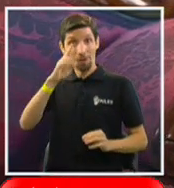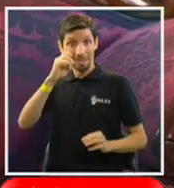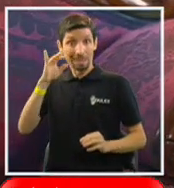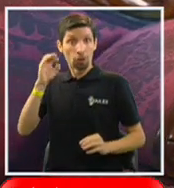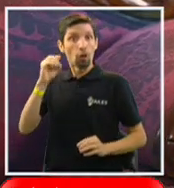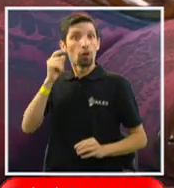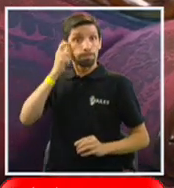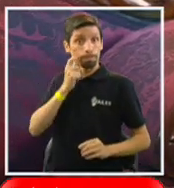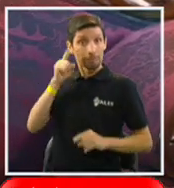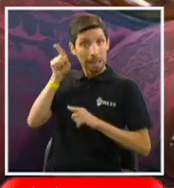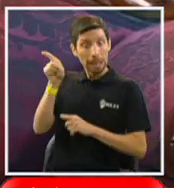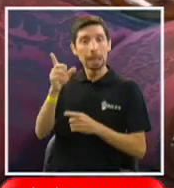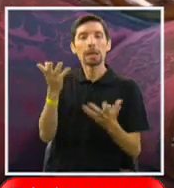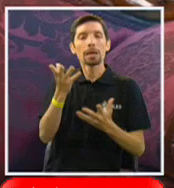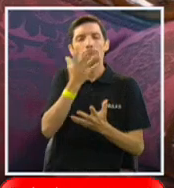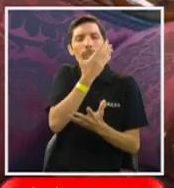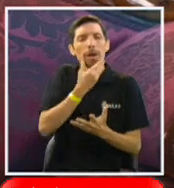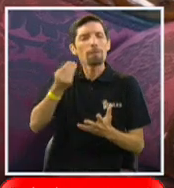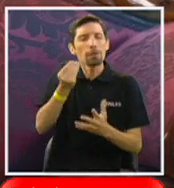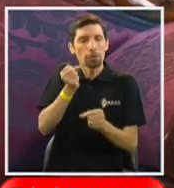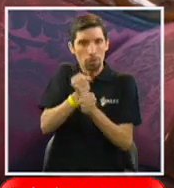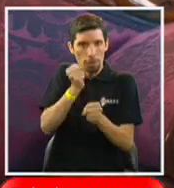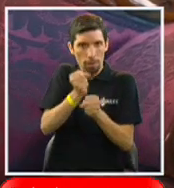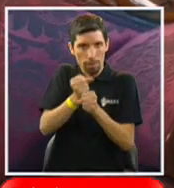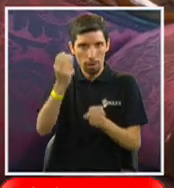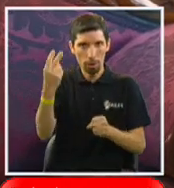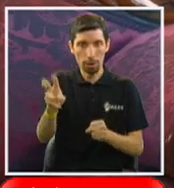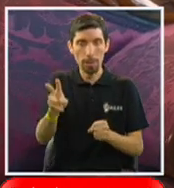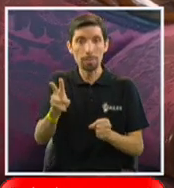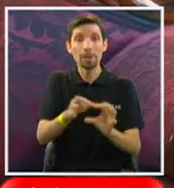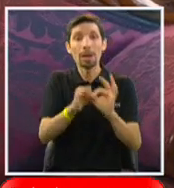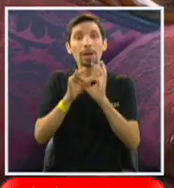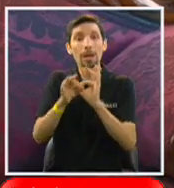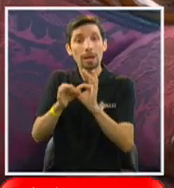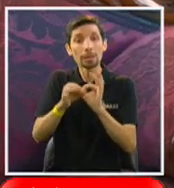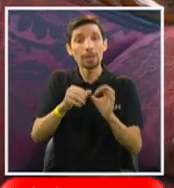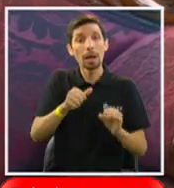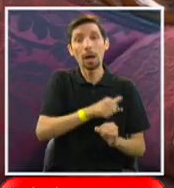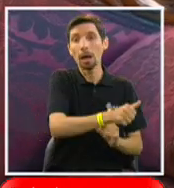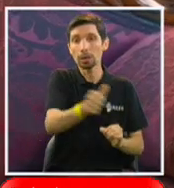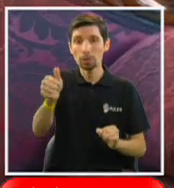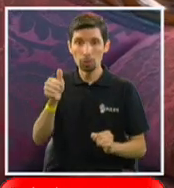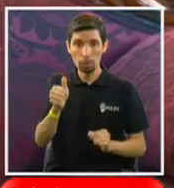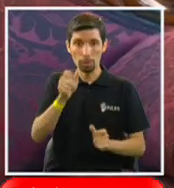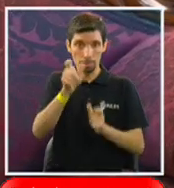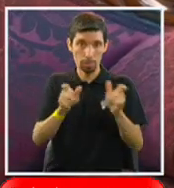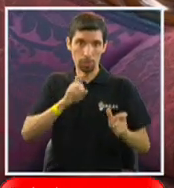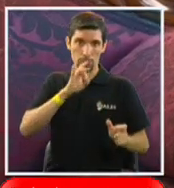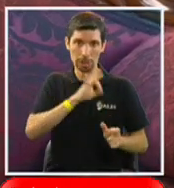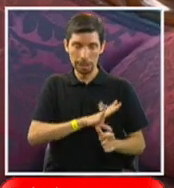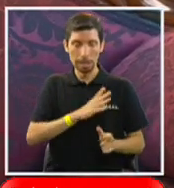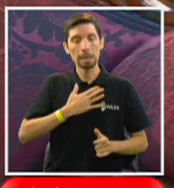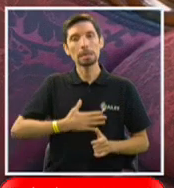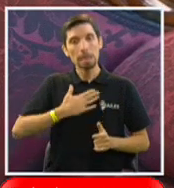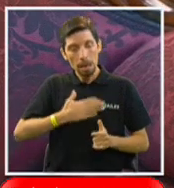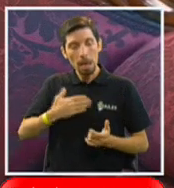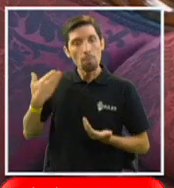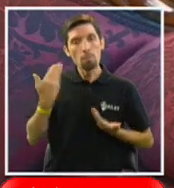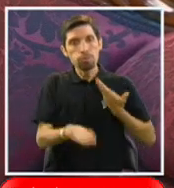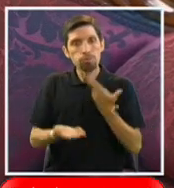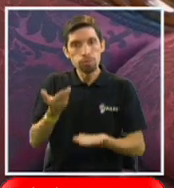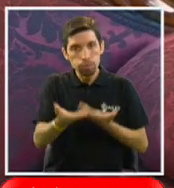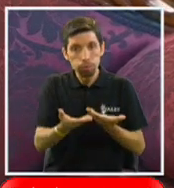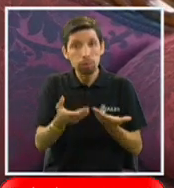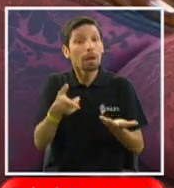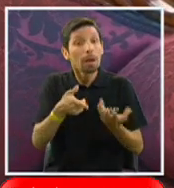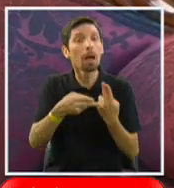su maravillosa e inspiradora obra agradecer a todos los chilenos que queremos y contribuimos con